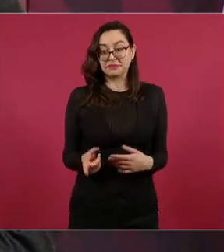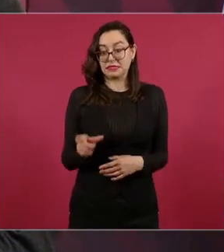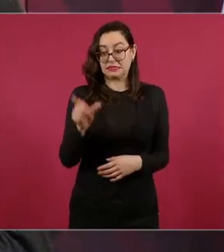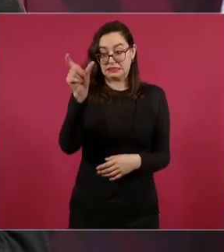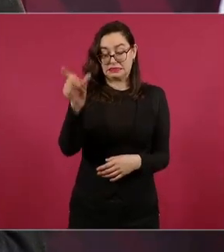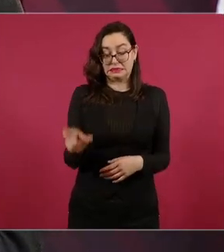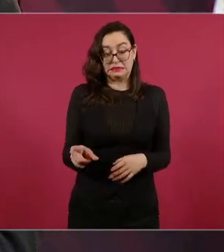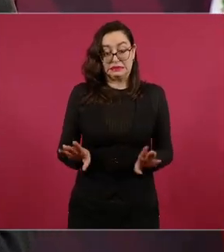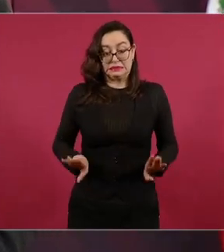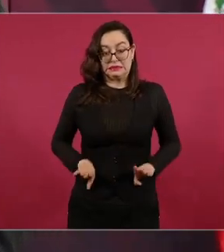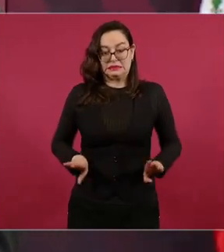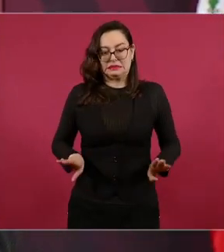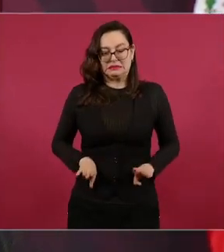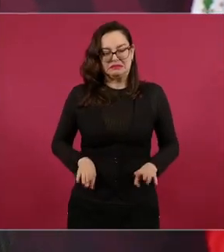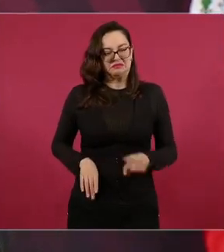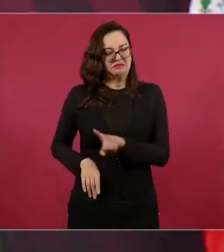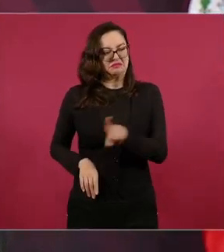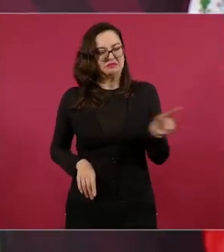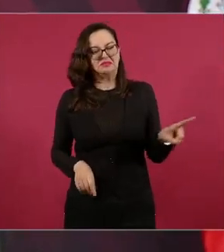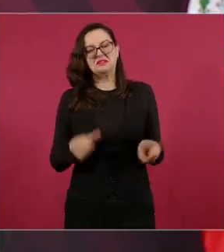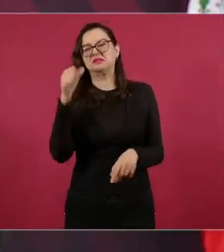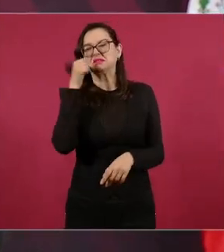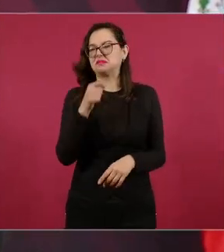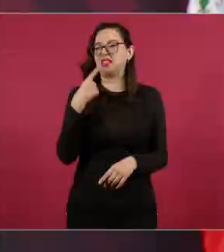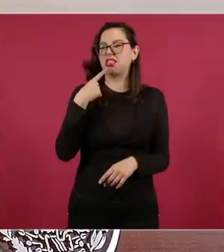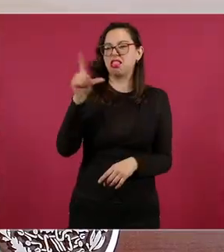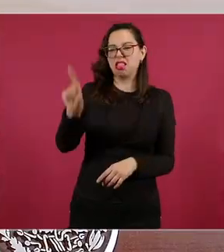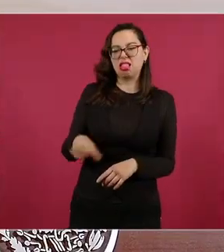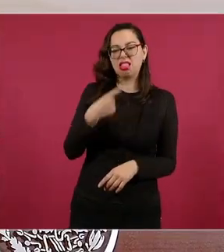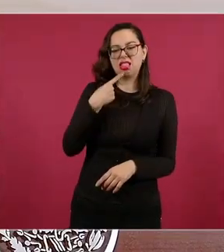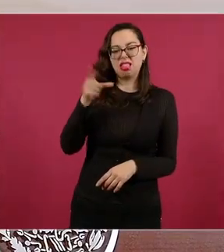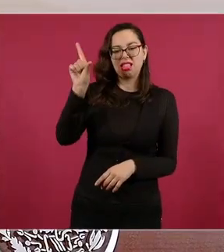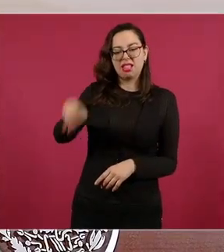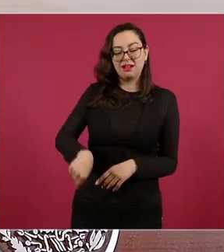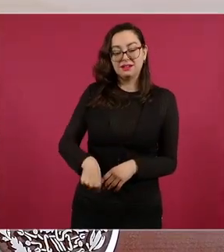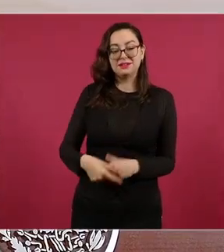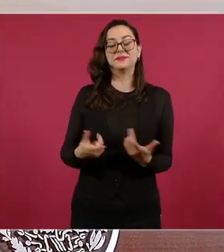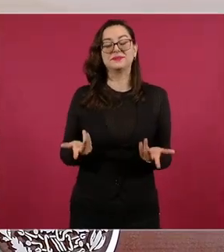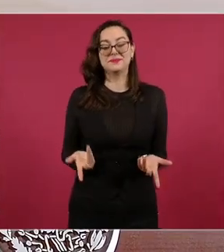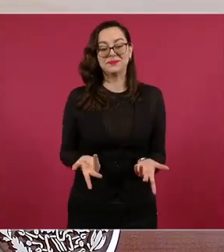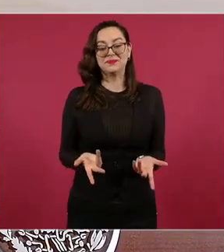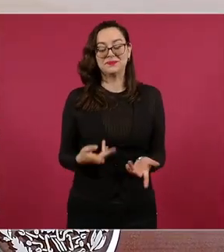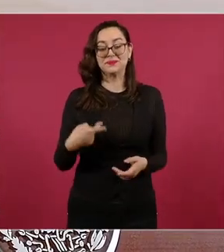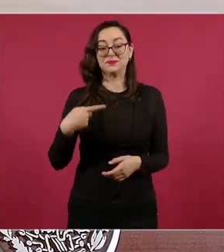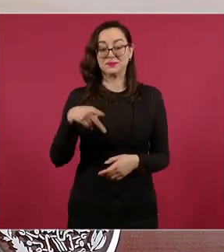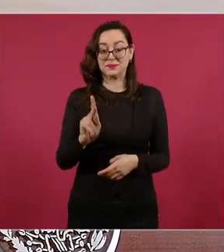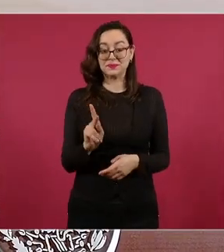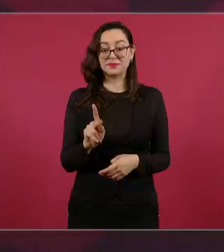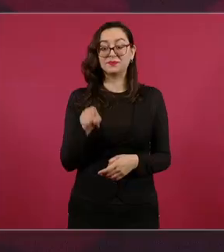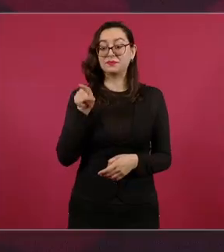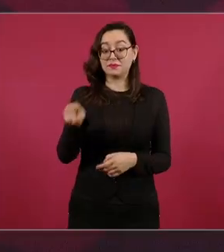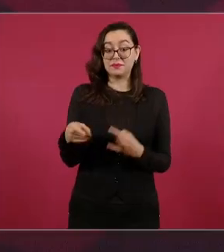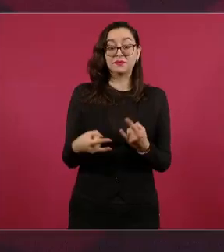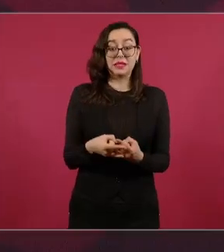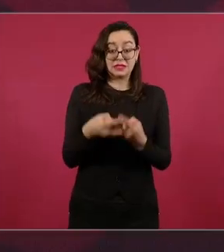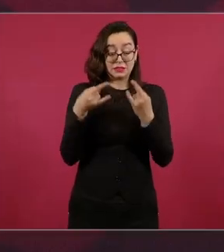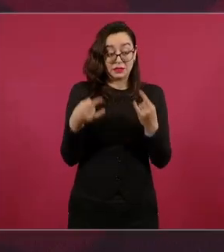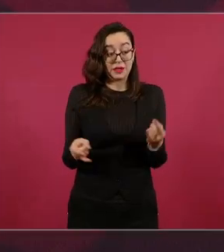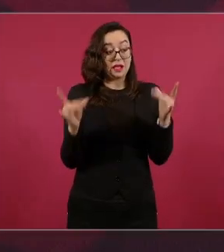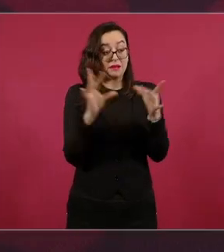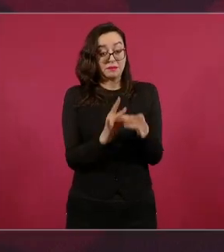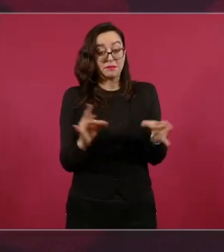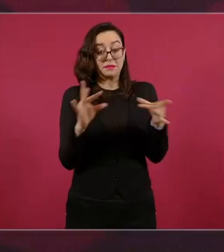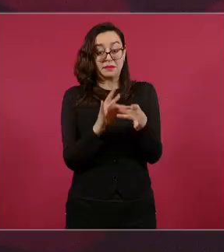que en su crónica de lo sucedido y después de explicar las características de los posibles candidatos,